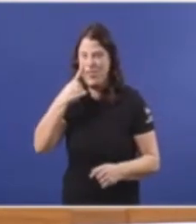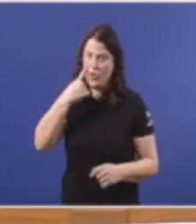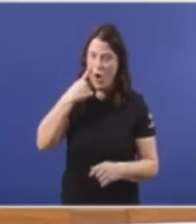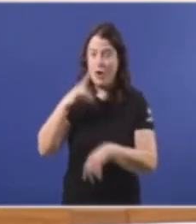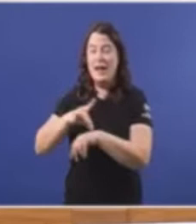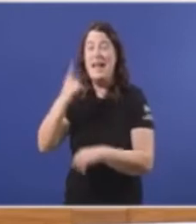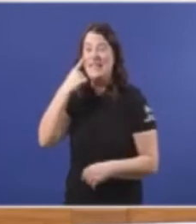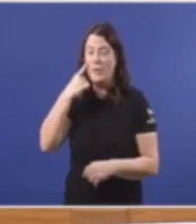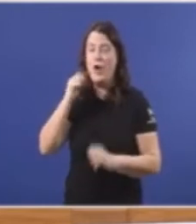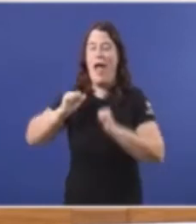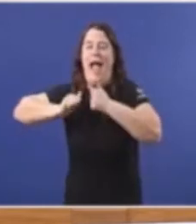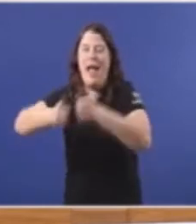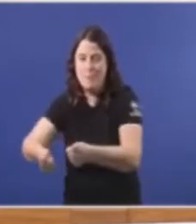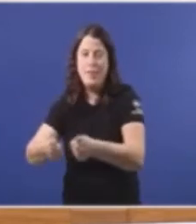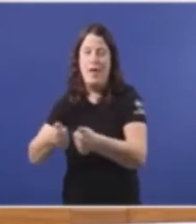un